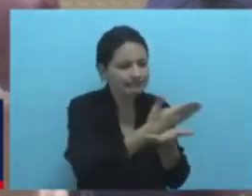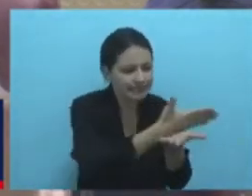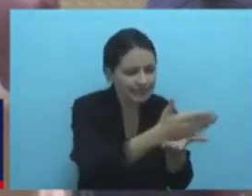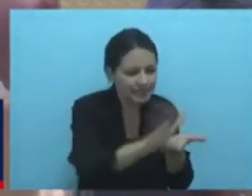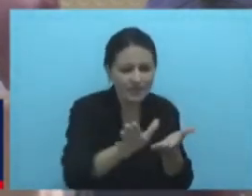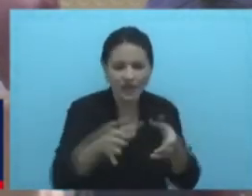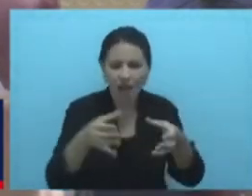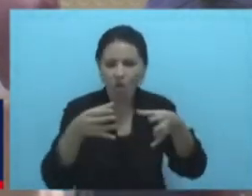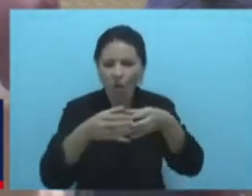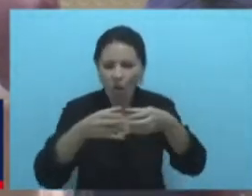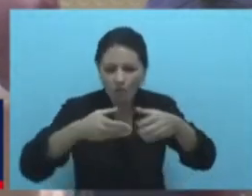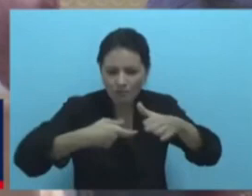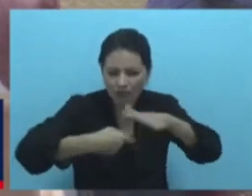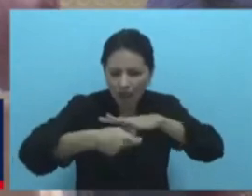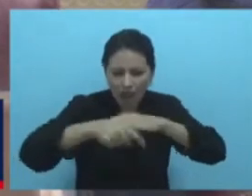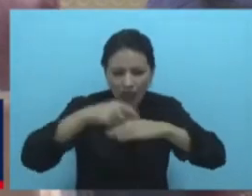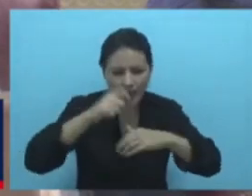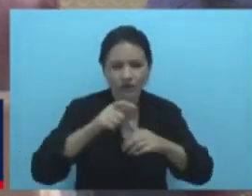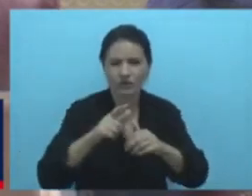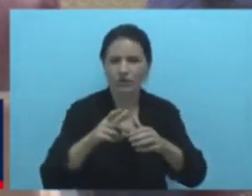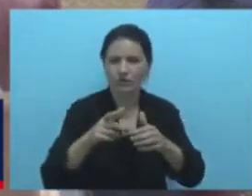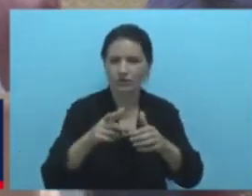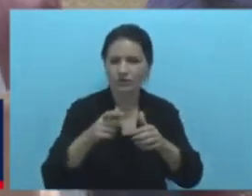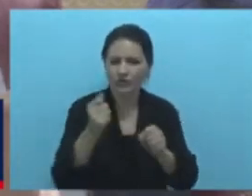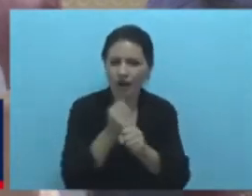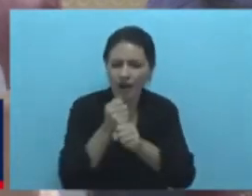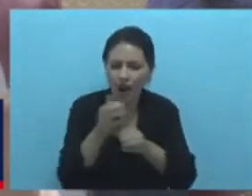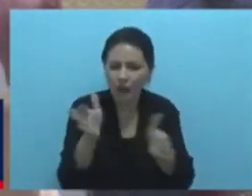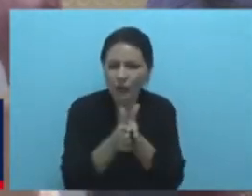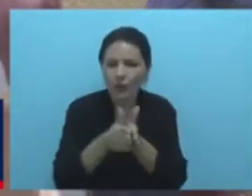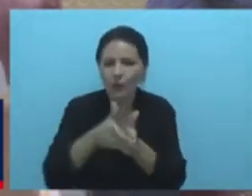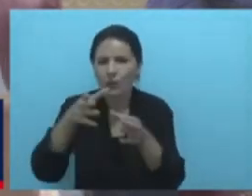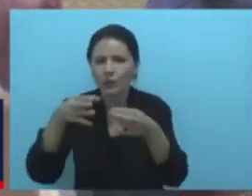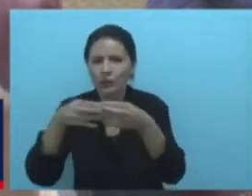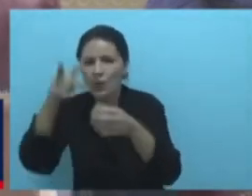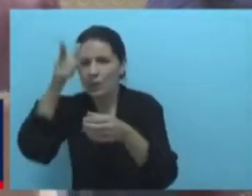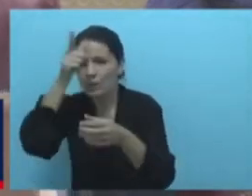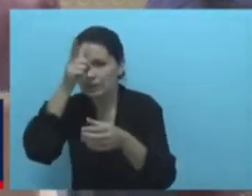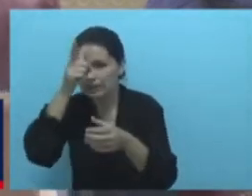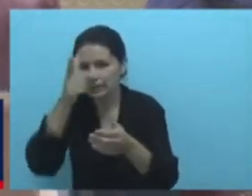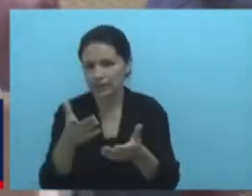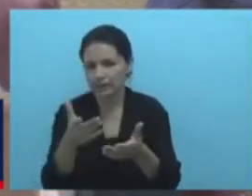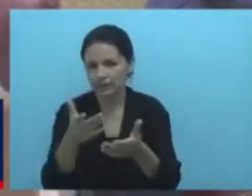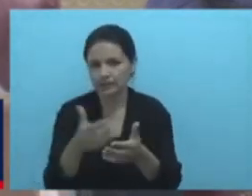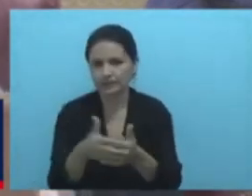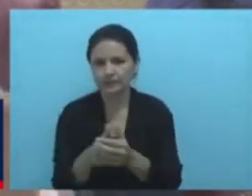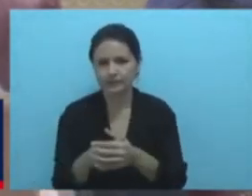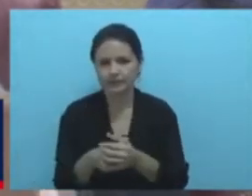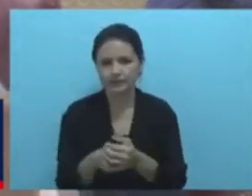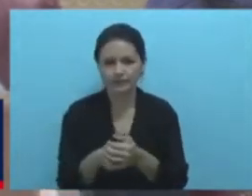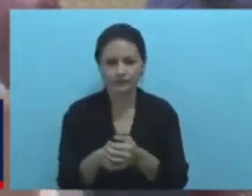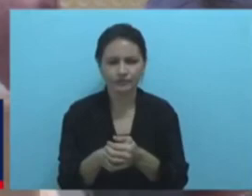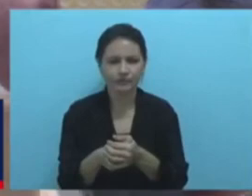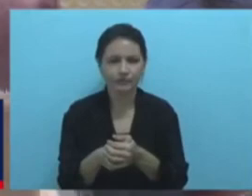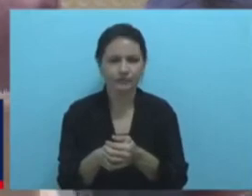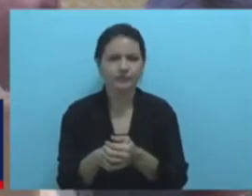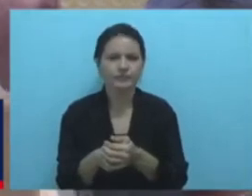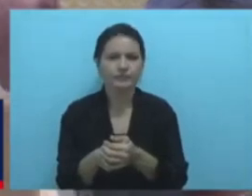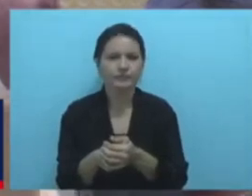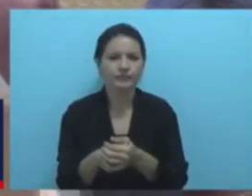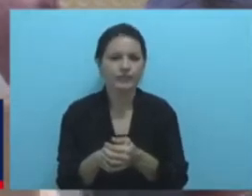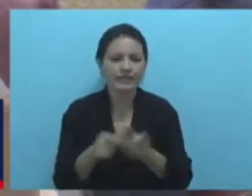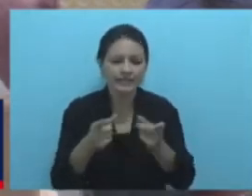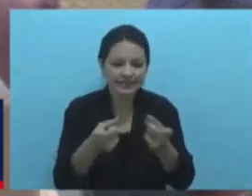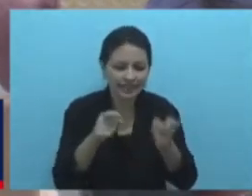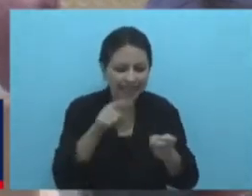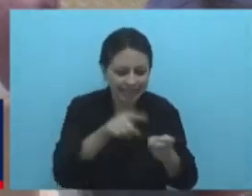a esas bandas narco policiales que aplican un gobierno de facto metiendo la cuestión laboral la cuestión